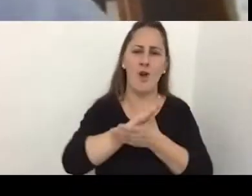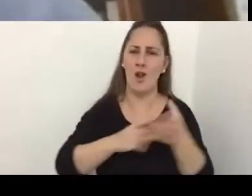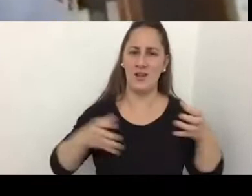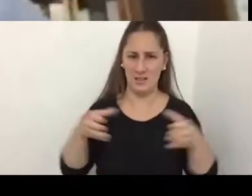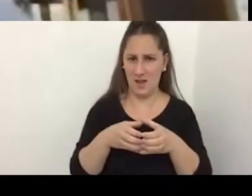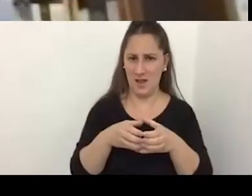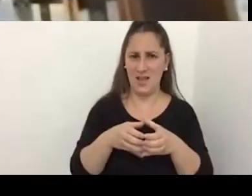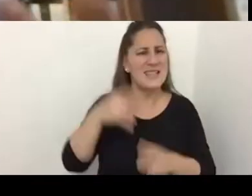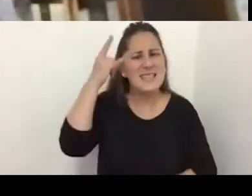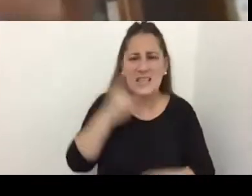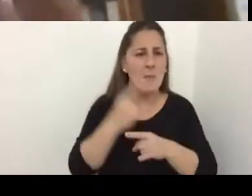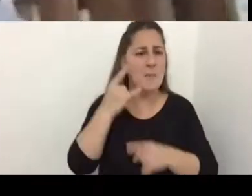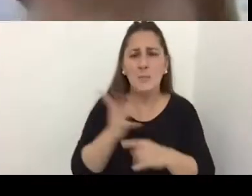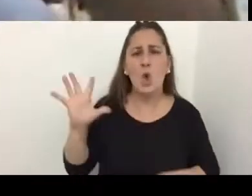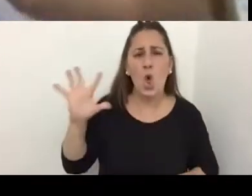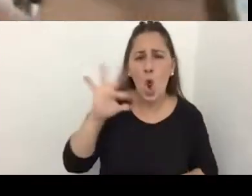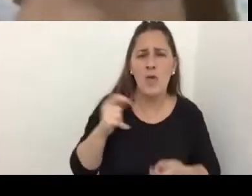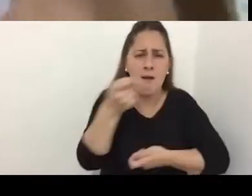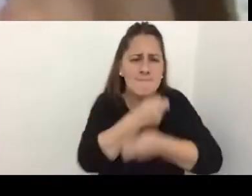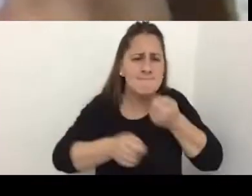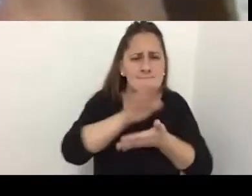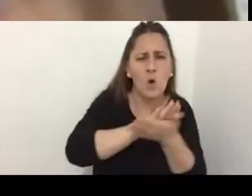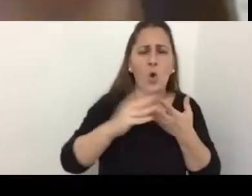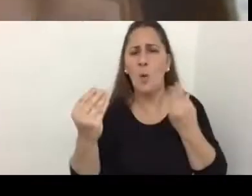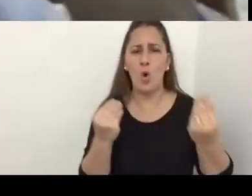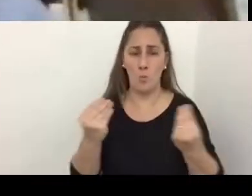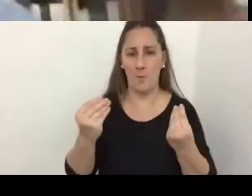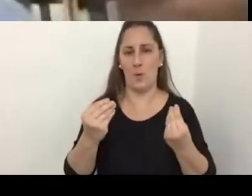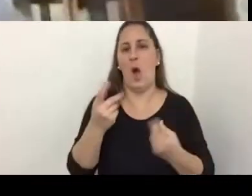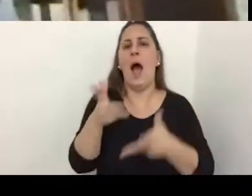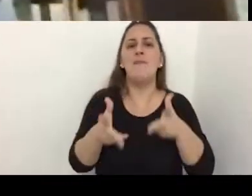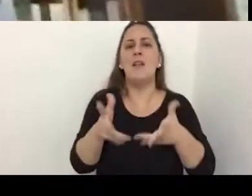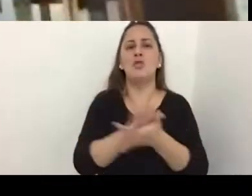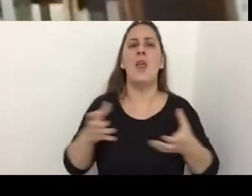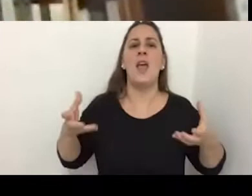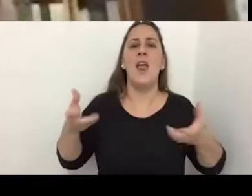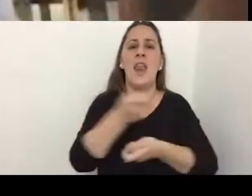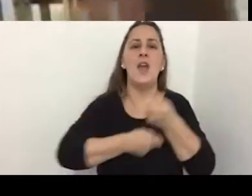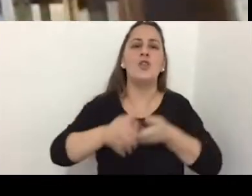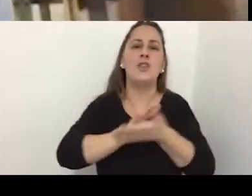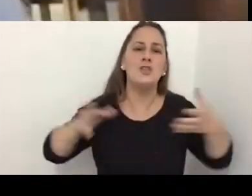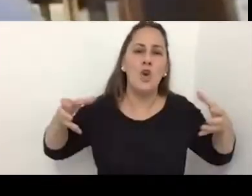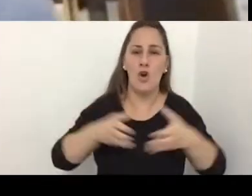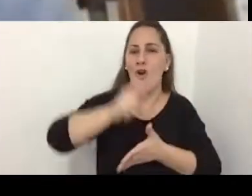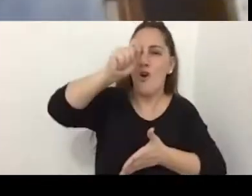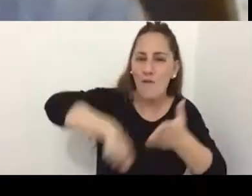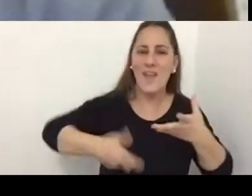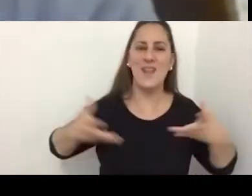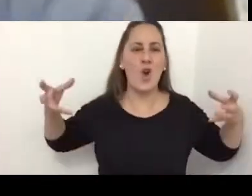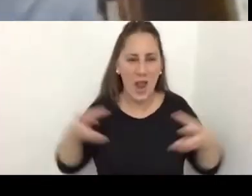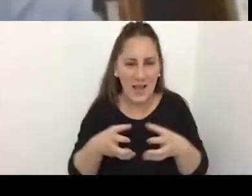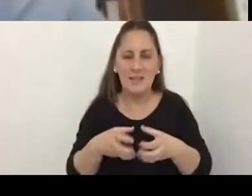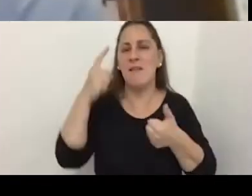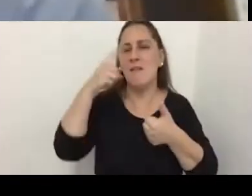se está negociando algo. Obviamente que cuando uno habla de negociación colectiva, piensa en el convenio colectivo, piensan en todo lo que